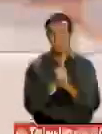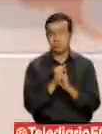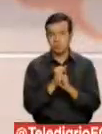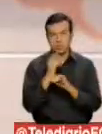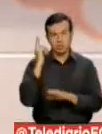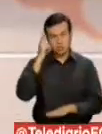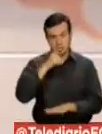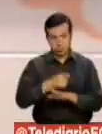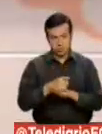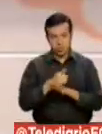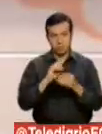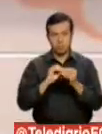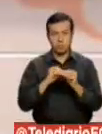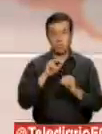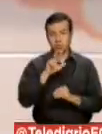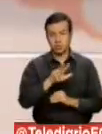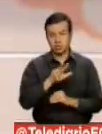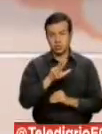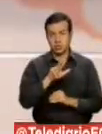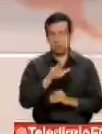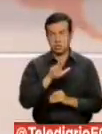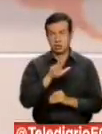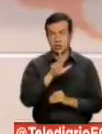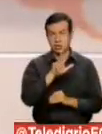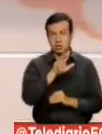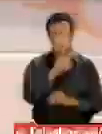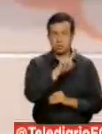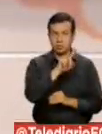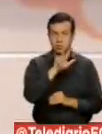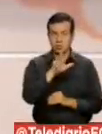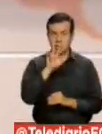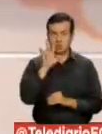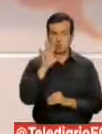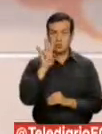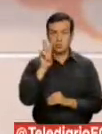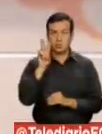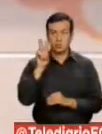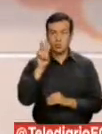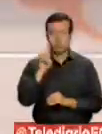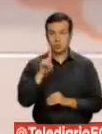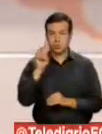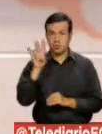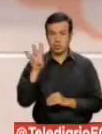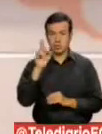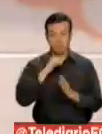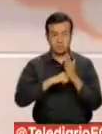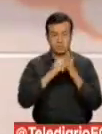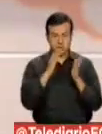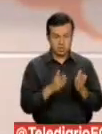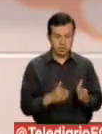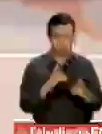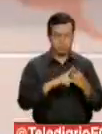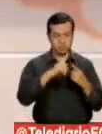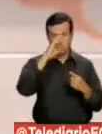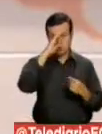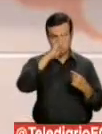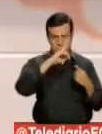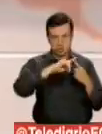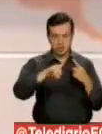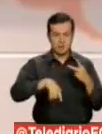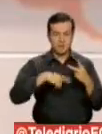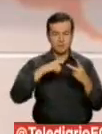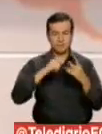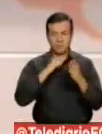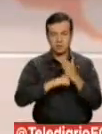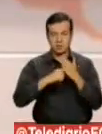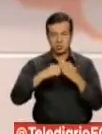decreto 1317 del expresidente Rafael Correa, tenía que estar los ministros del Interior, el